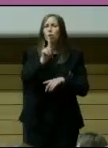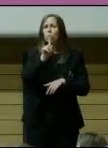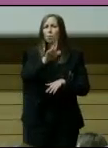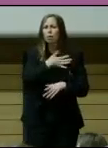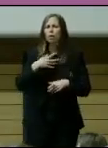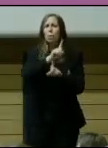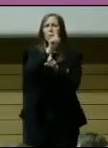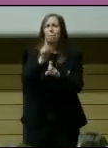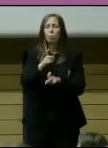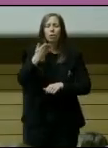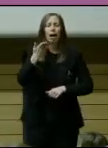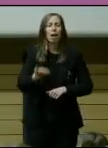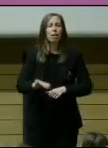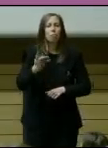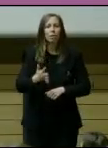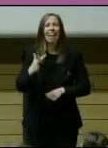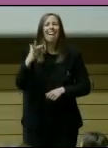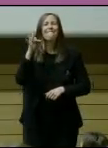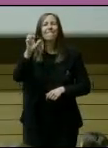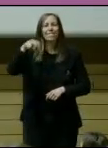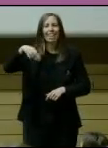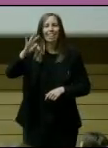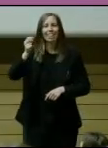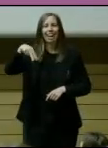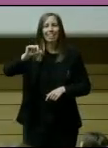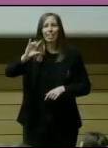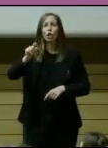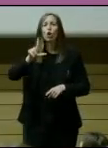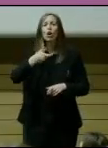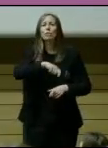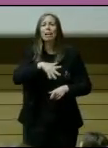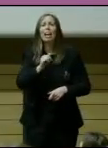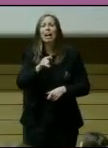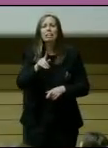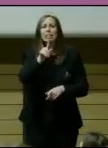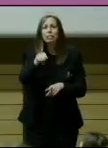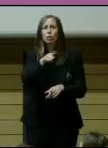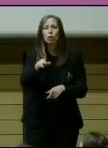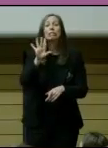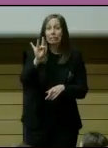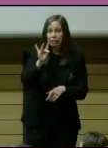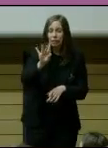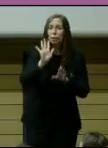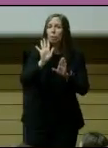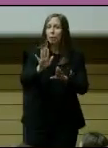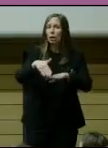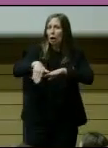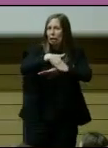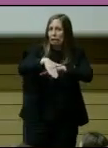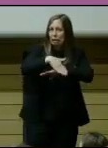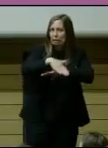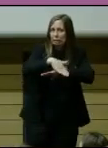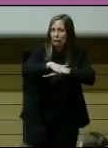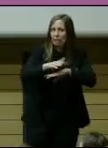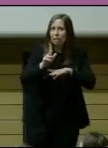pregunta importante. ¿Hay fentanilo en España? Quiero oíros. Sí, pero como en las calles como